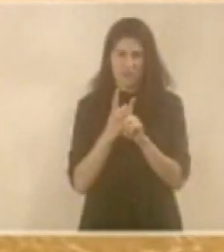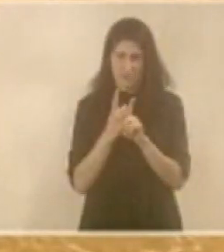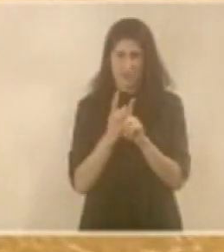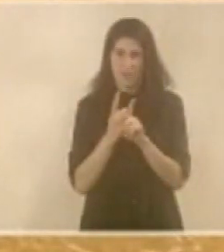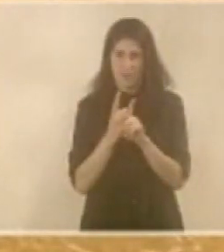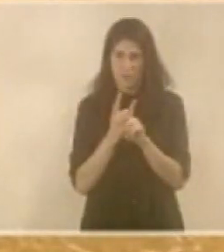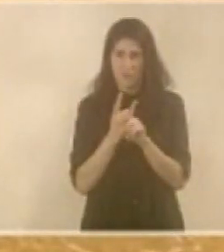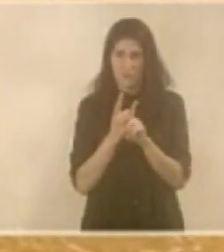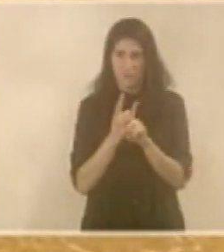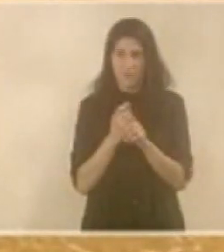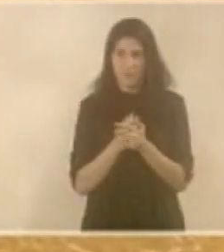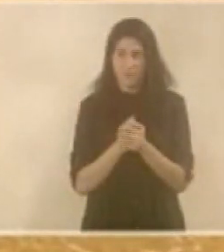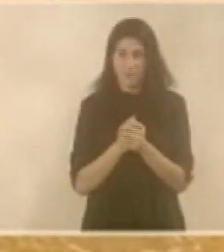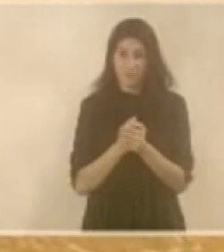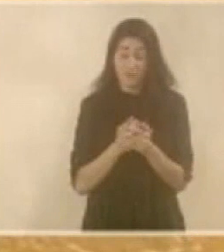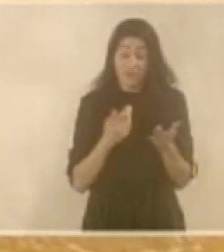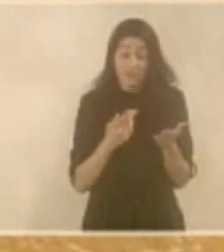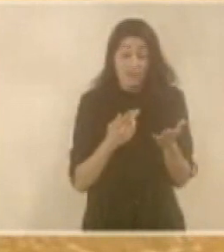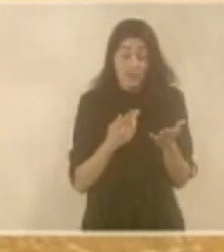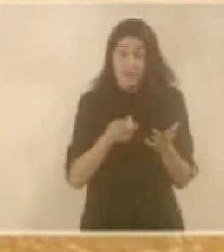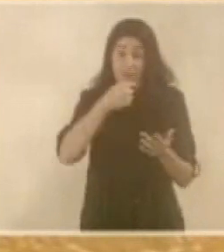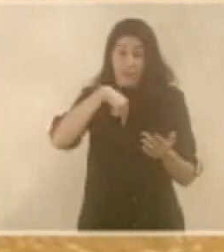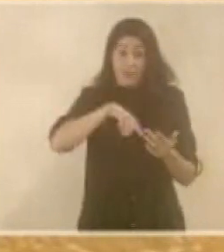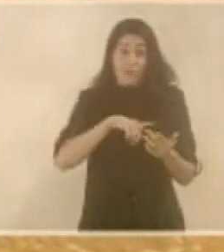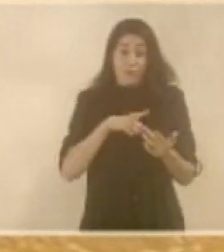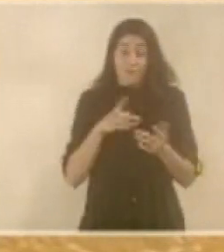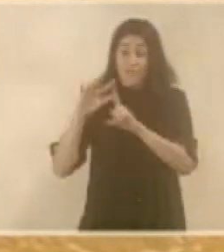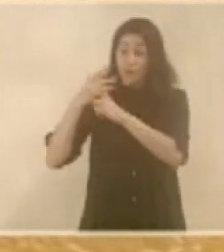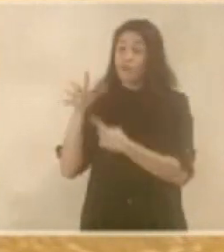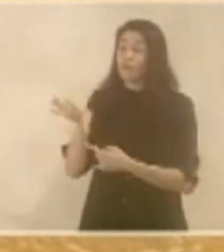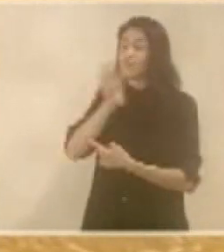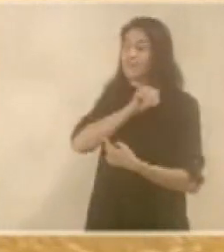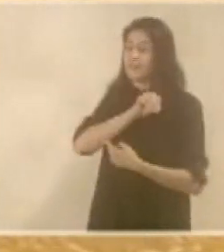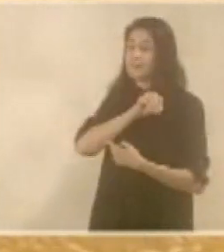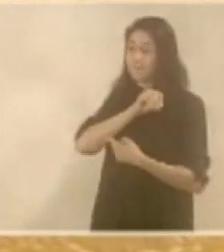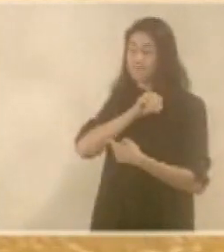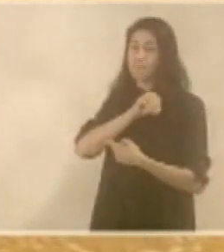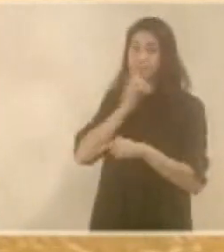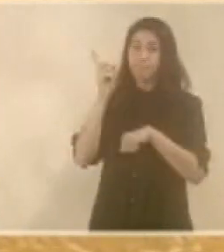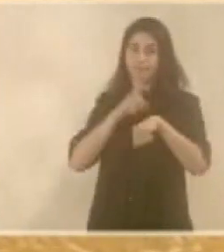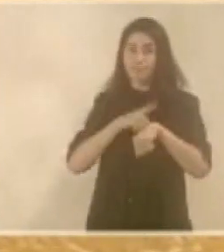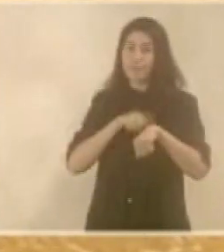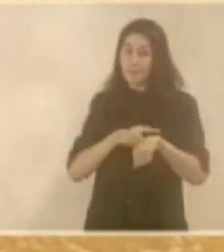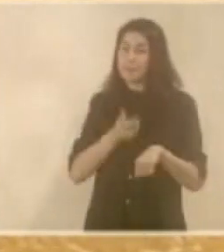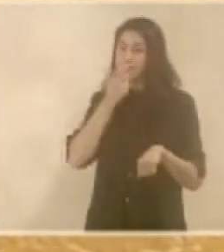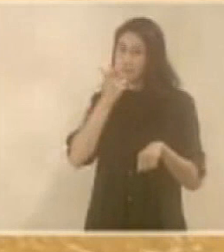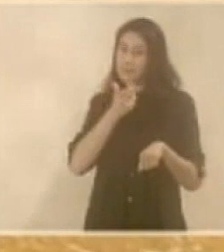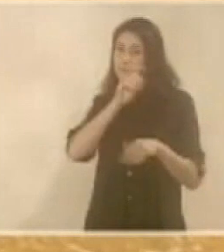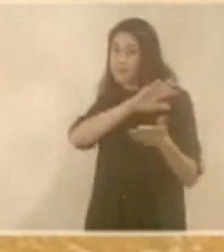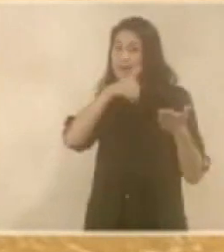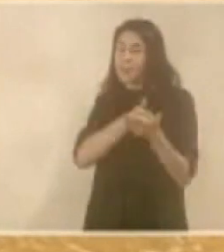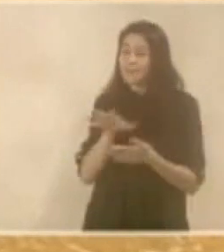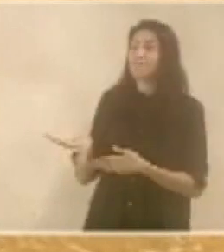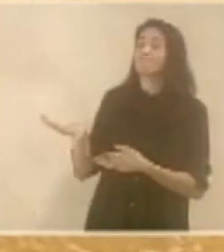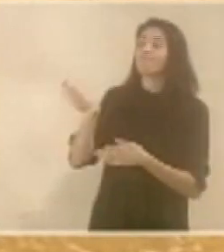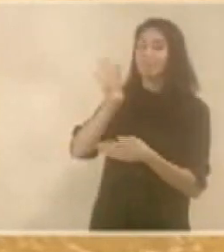Tardamos demasiado tiempo en comprenderlo. Muchas vidas perdidas, como esta de los colorados, y muchos recursos